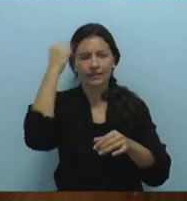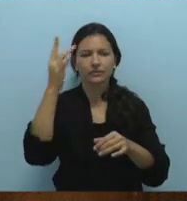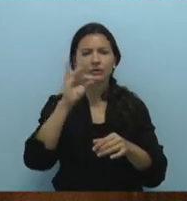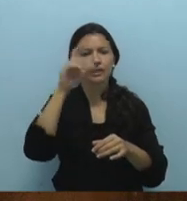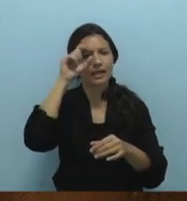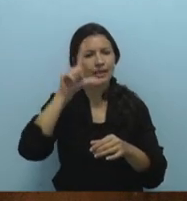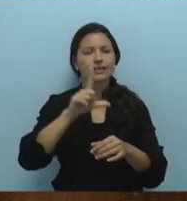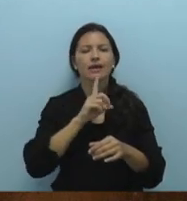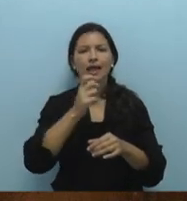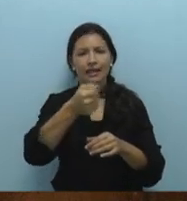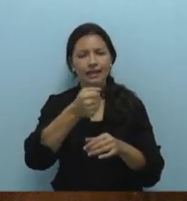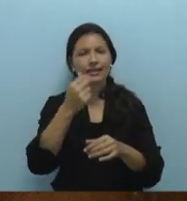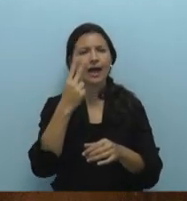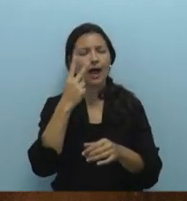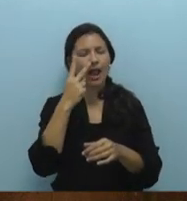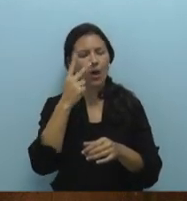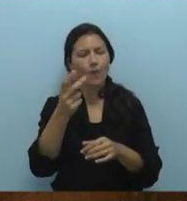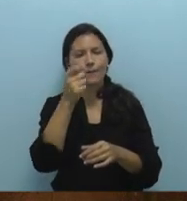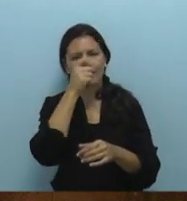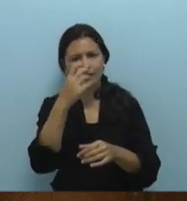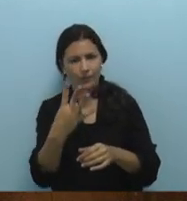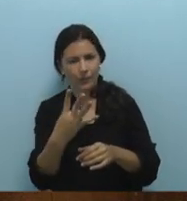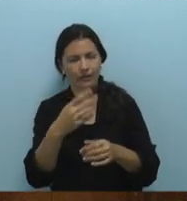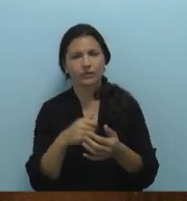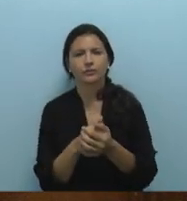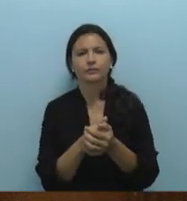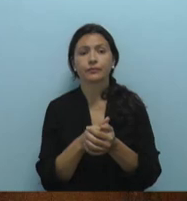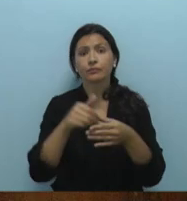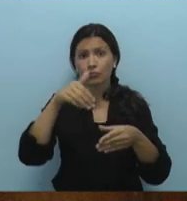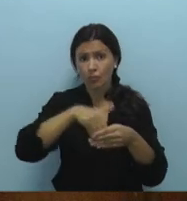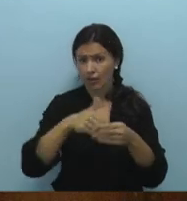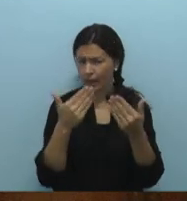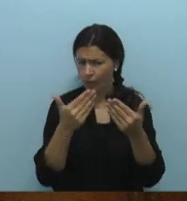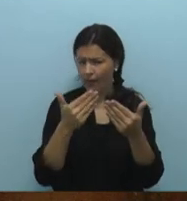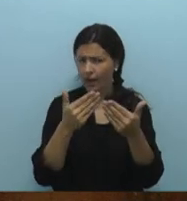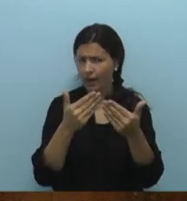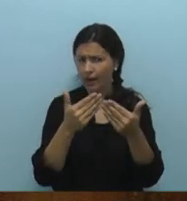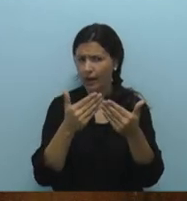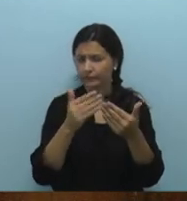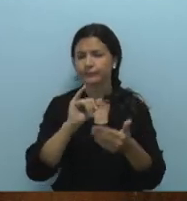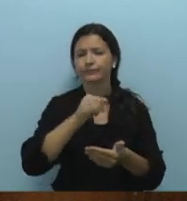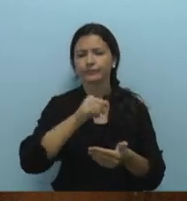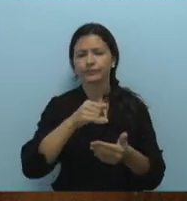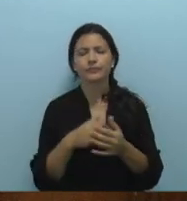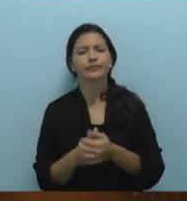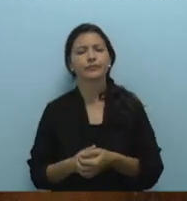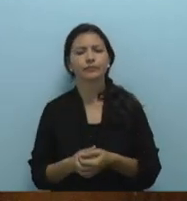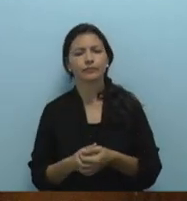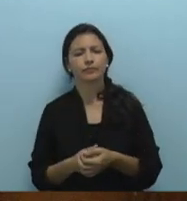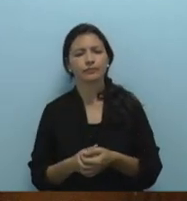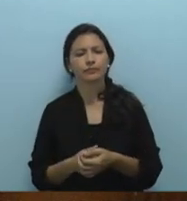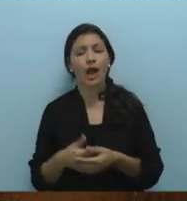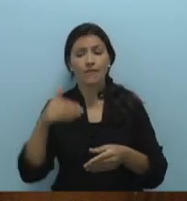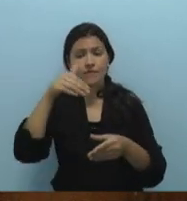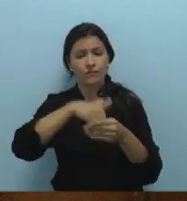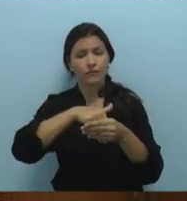2024. Muy bien, ponemos en consideración el tratamiento sobre tablas del proyecto de comunicación aprobado.